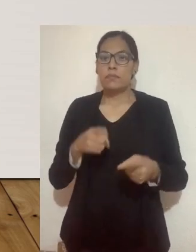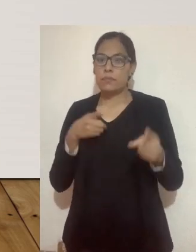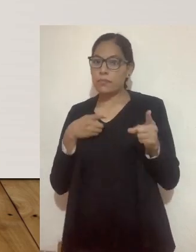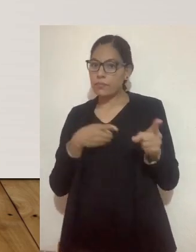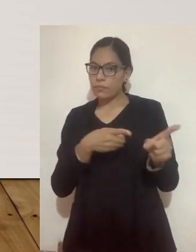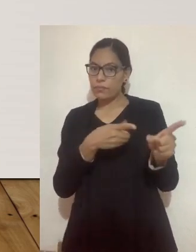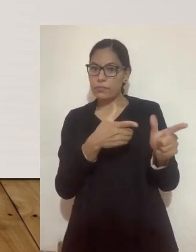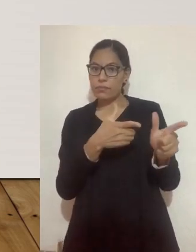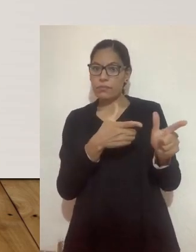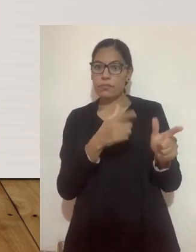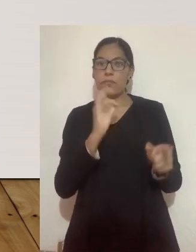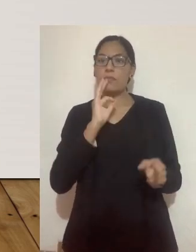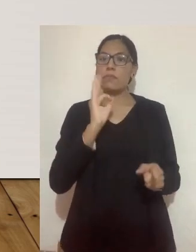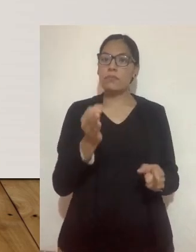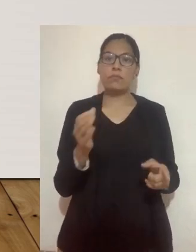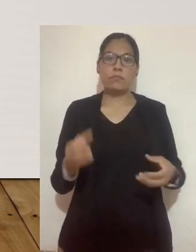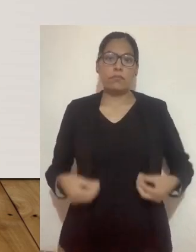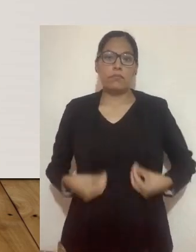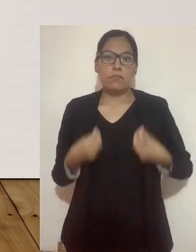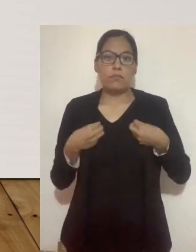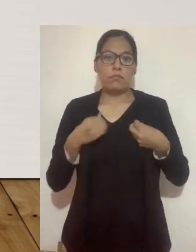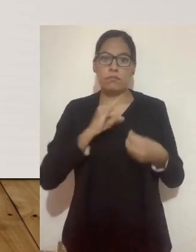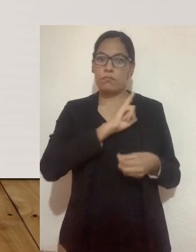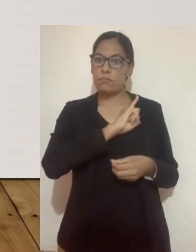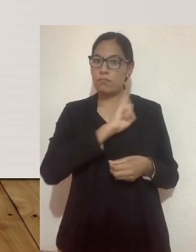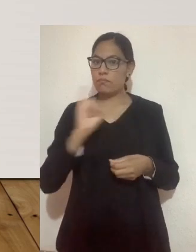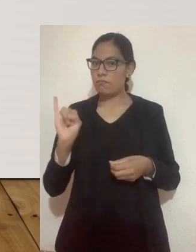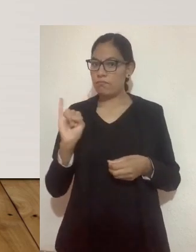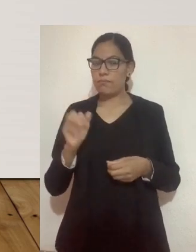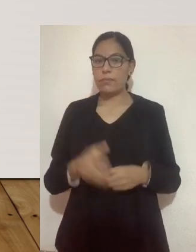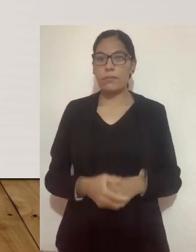decir, aceptar la vida tal y como viene.